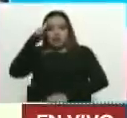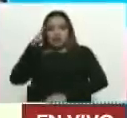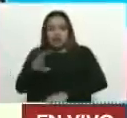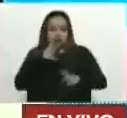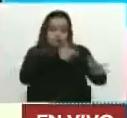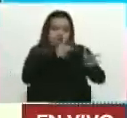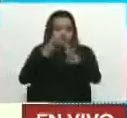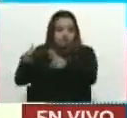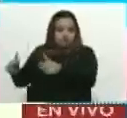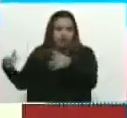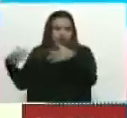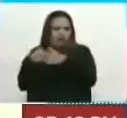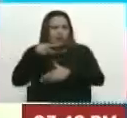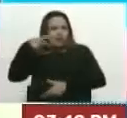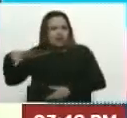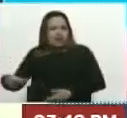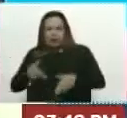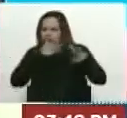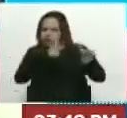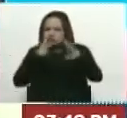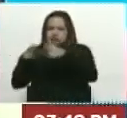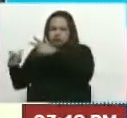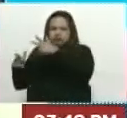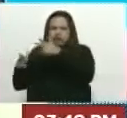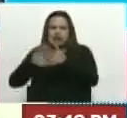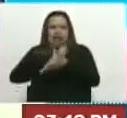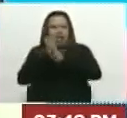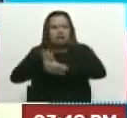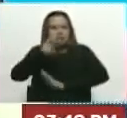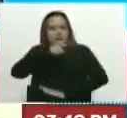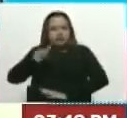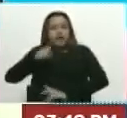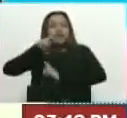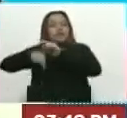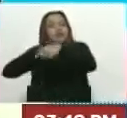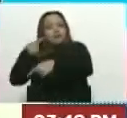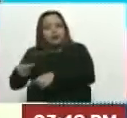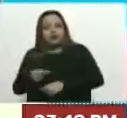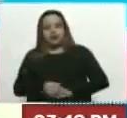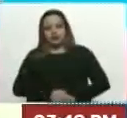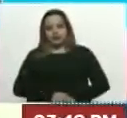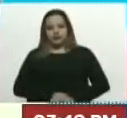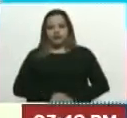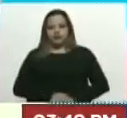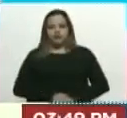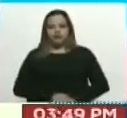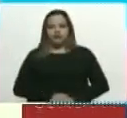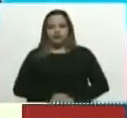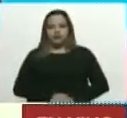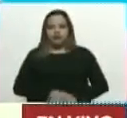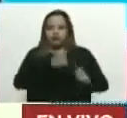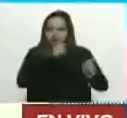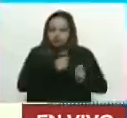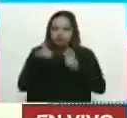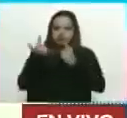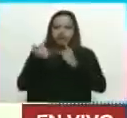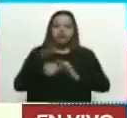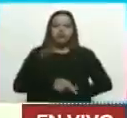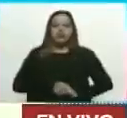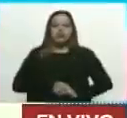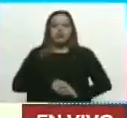de entonces, a masacrar un pueblo. Posteriormente salió la Fuerza